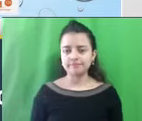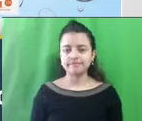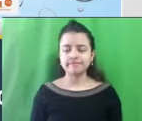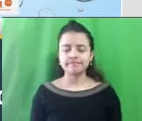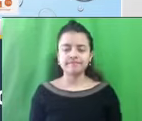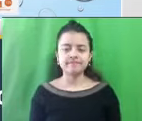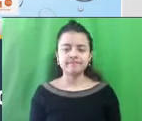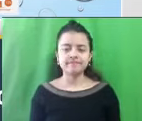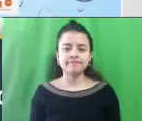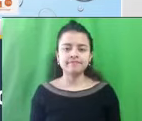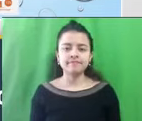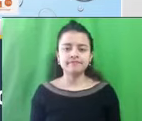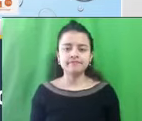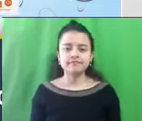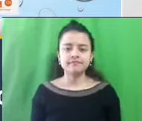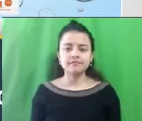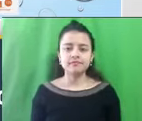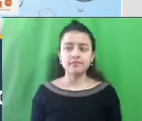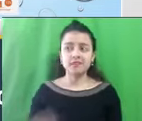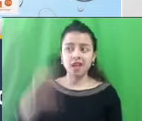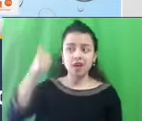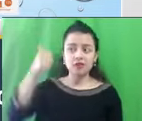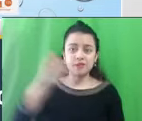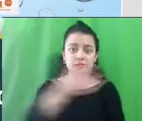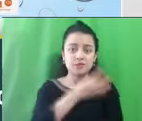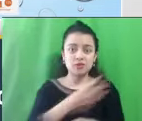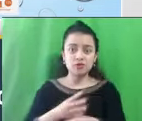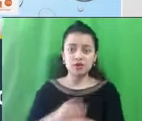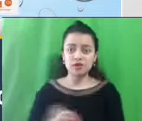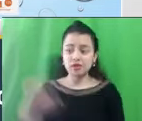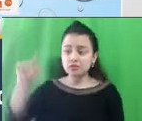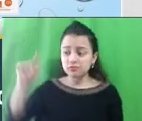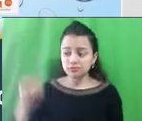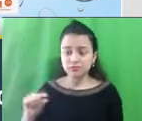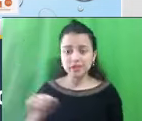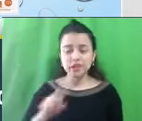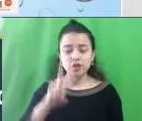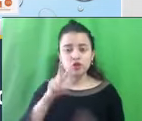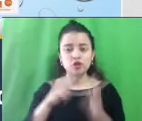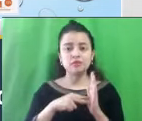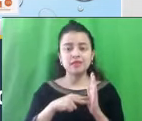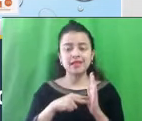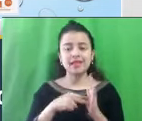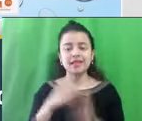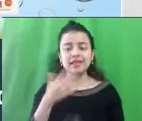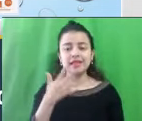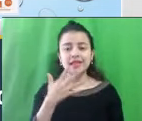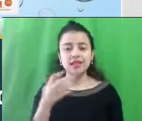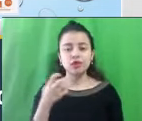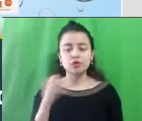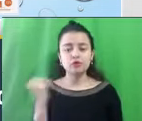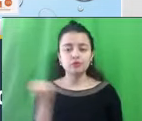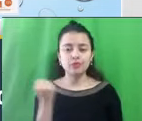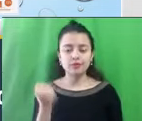O sea, de los 10 millones de pesos, vamos en 2.500 pesos. De esos 2.500